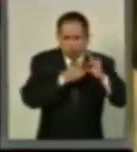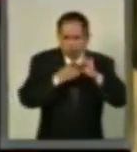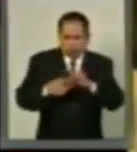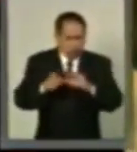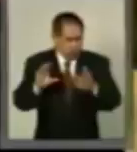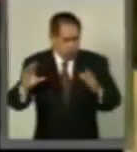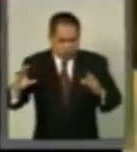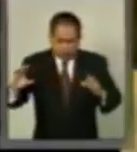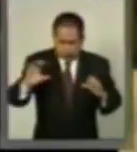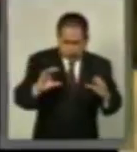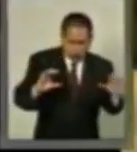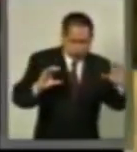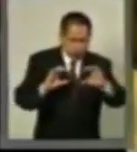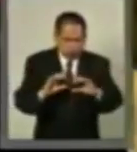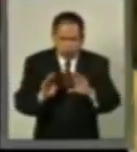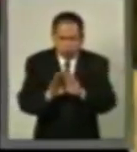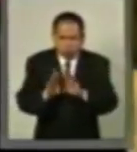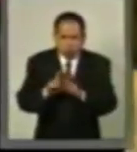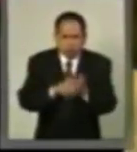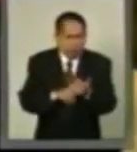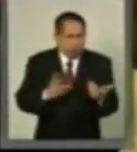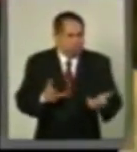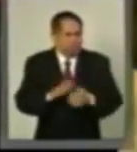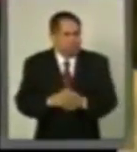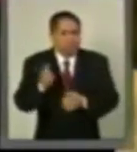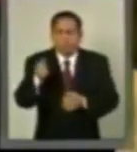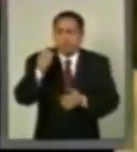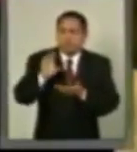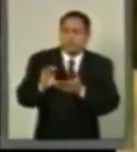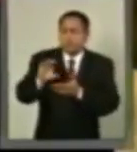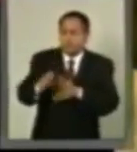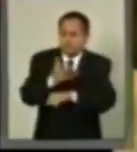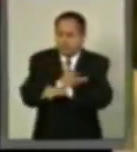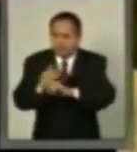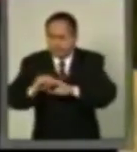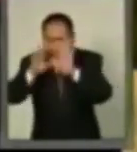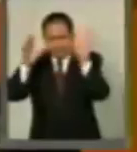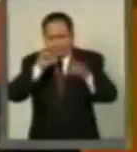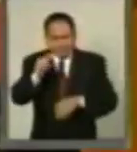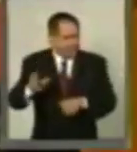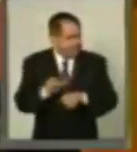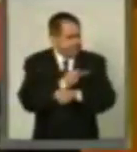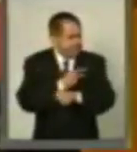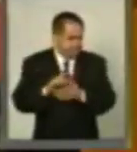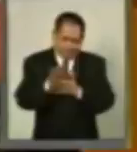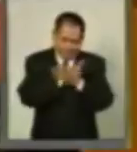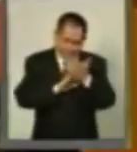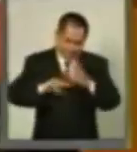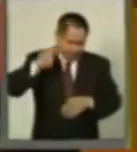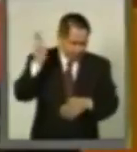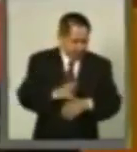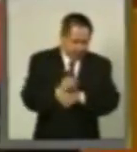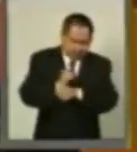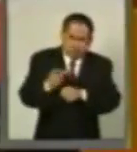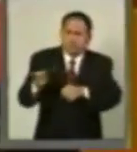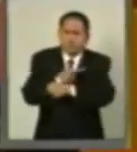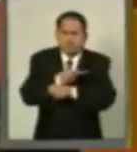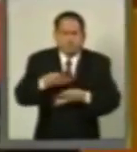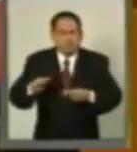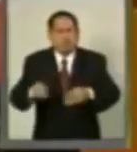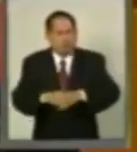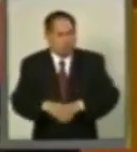estatales que se manejan sin transparencia y resulta indispensable auditar. Le